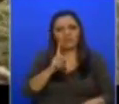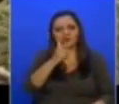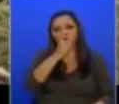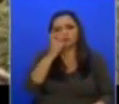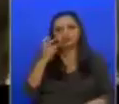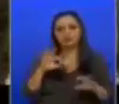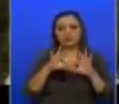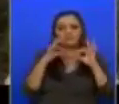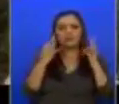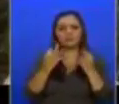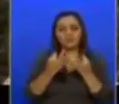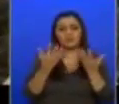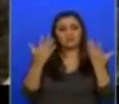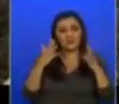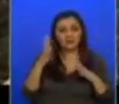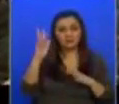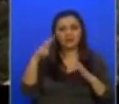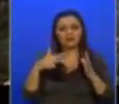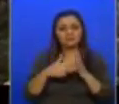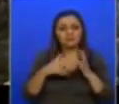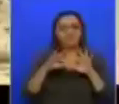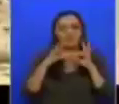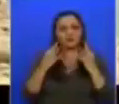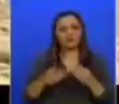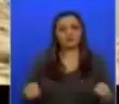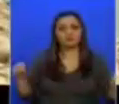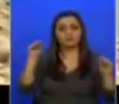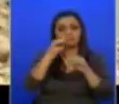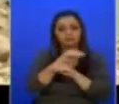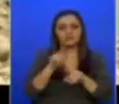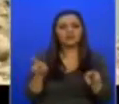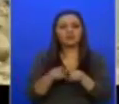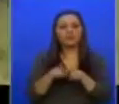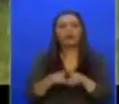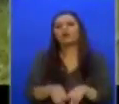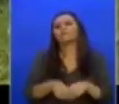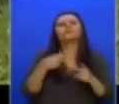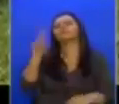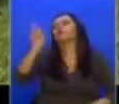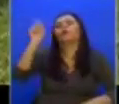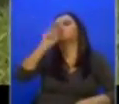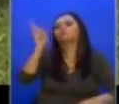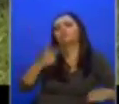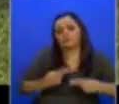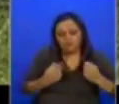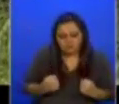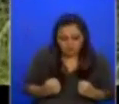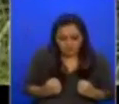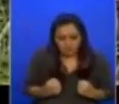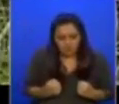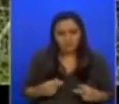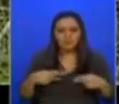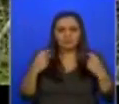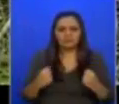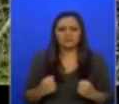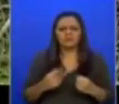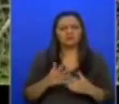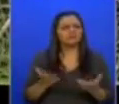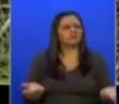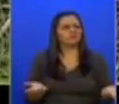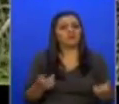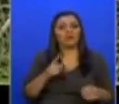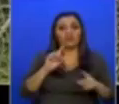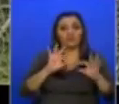hicimos en Guayaquil. Hemos reubicado 3,000 familias. Así mismo, al inicio no querían salir y vivían sobre el estero. Cuando las primeras familias se